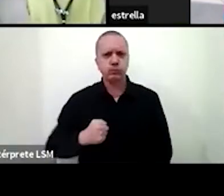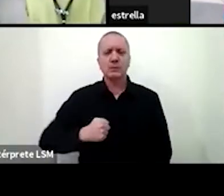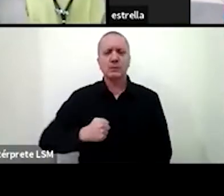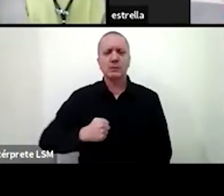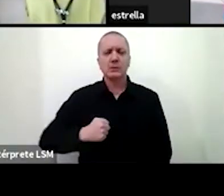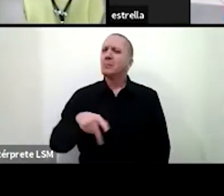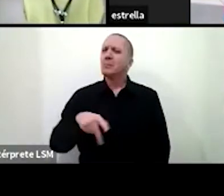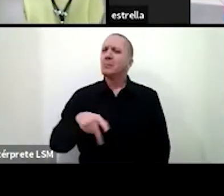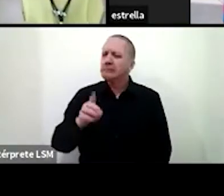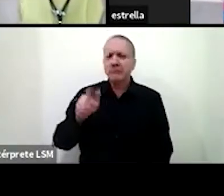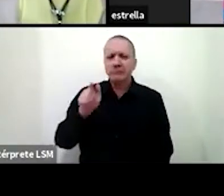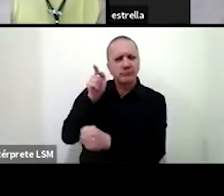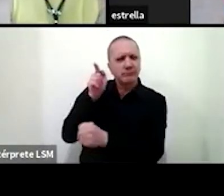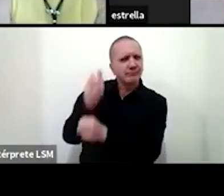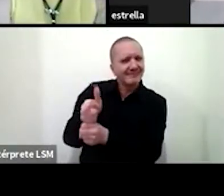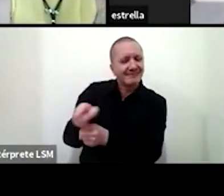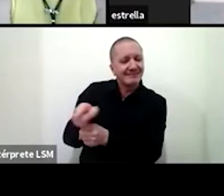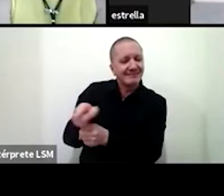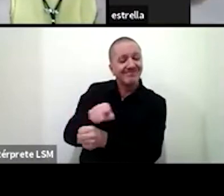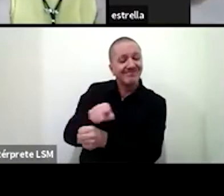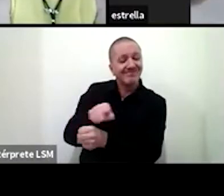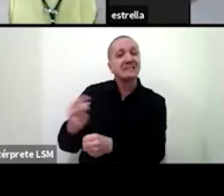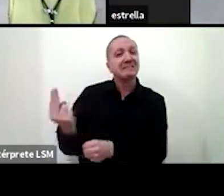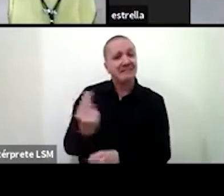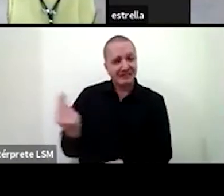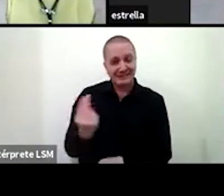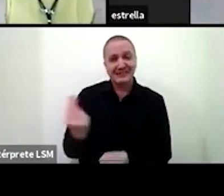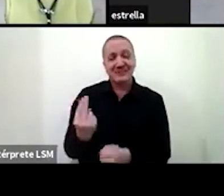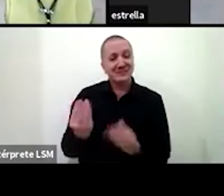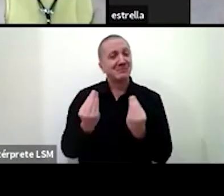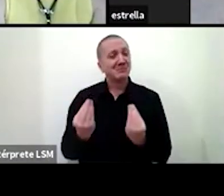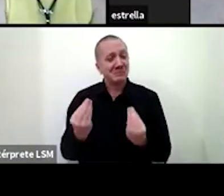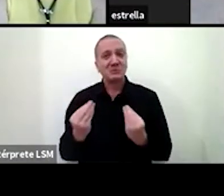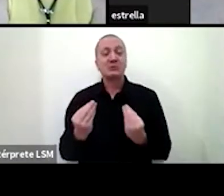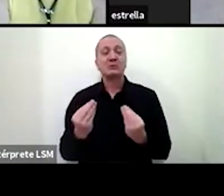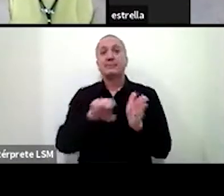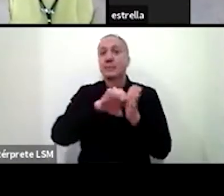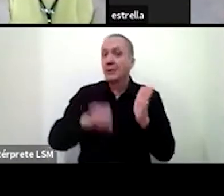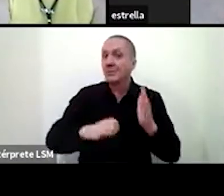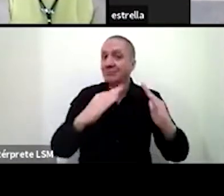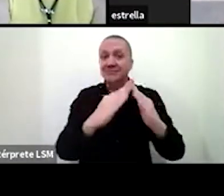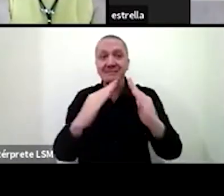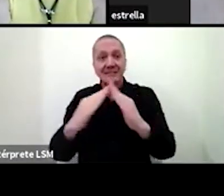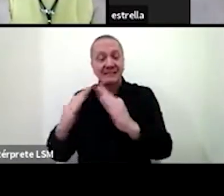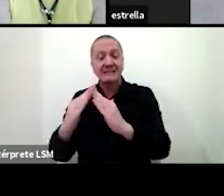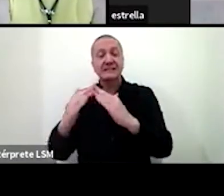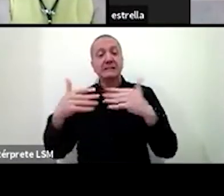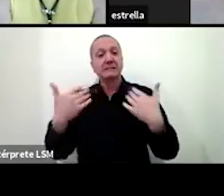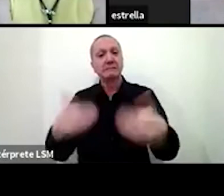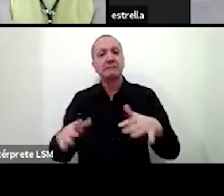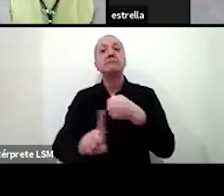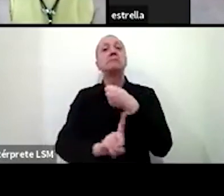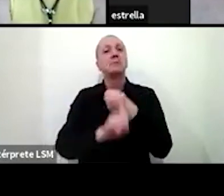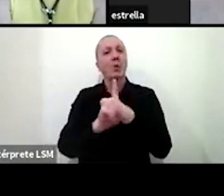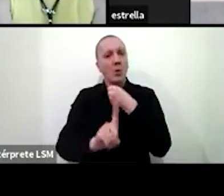que hay mucha necesidad en nuestra comunidad. El tema de la vivienda ha sido un problema constante. El tema